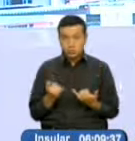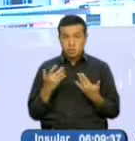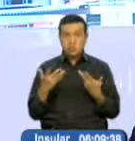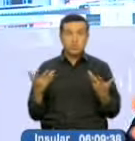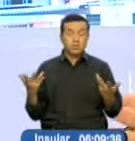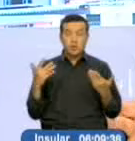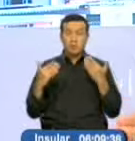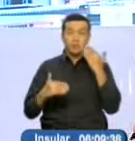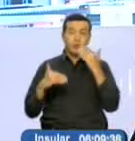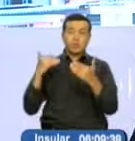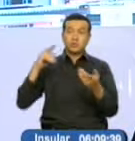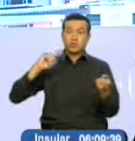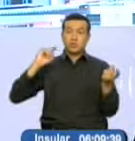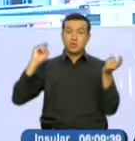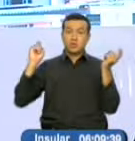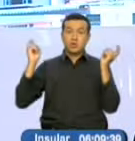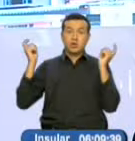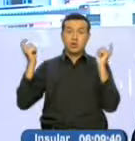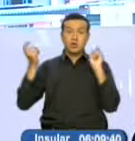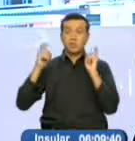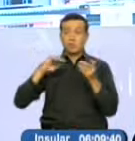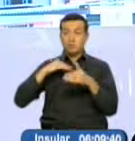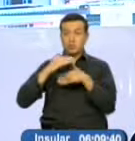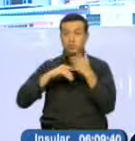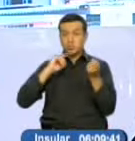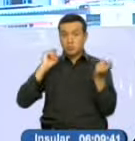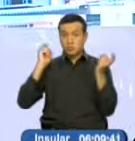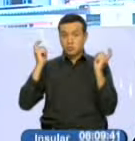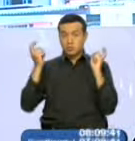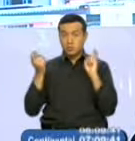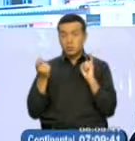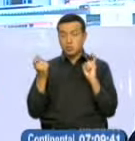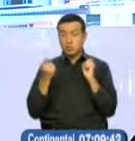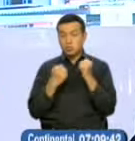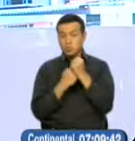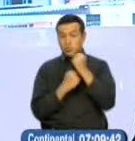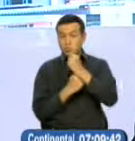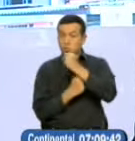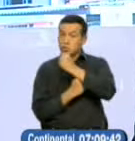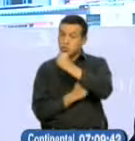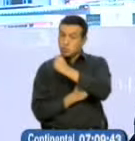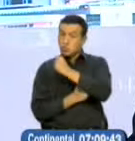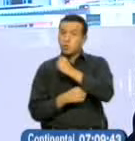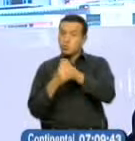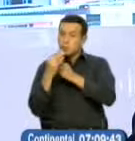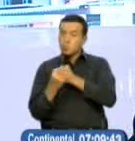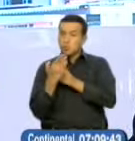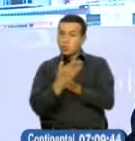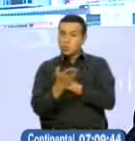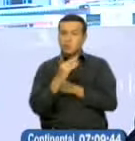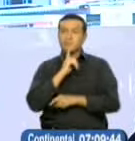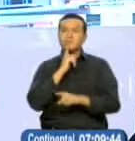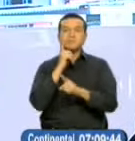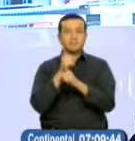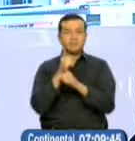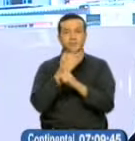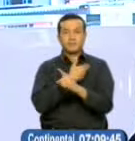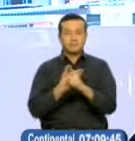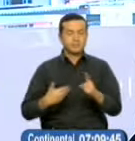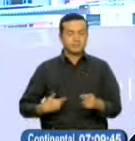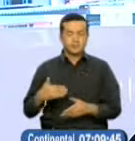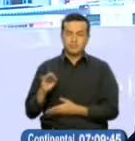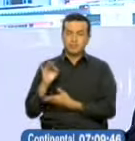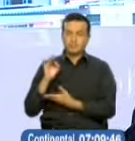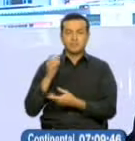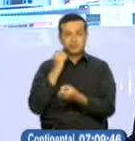ese proceso de transformación profunda ya puede tener una estabilidad. Y esa es una estabilidad o una previsibilidad que el presidente electo también